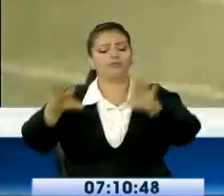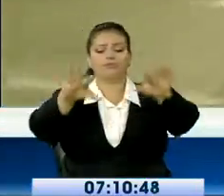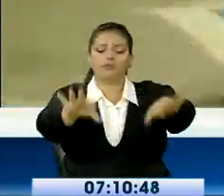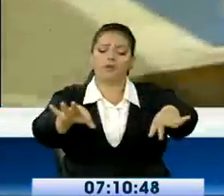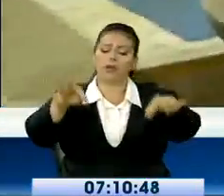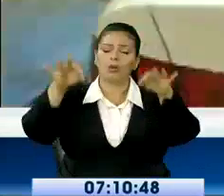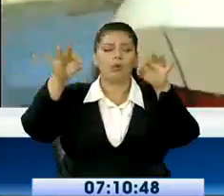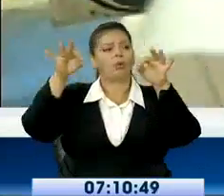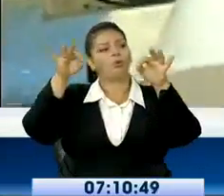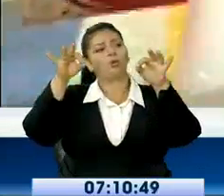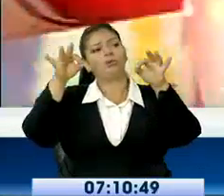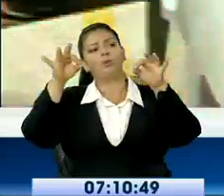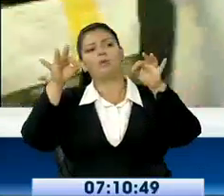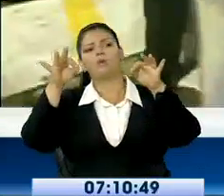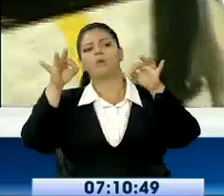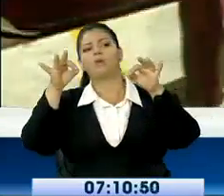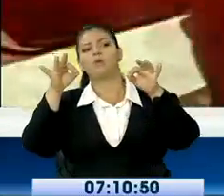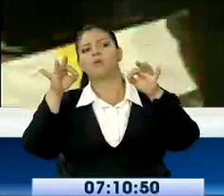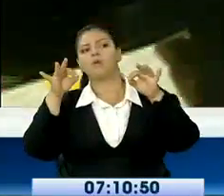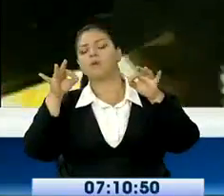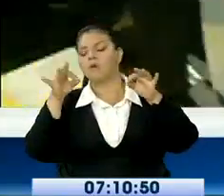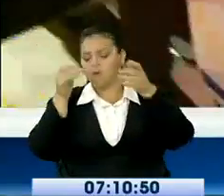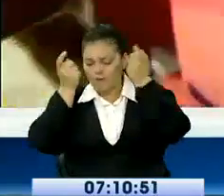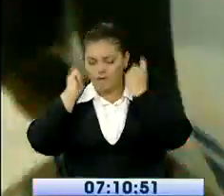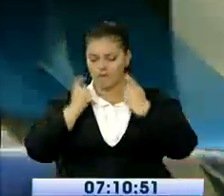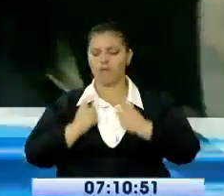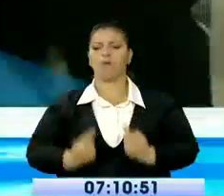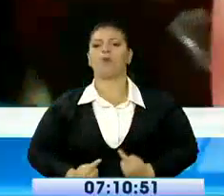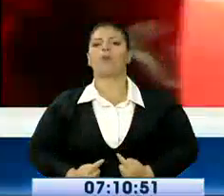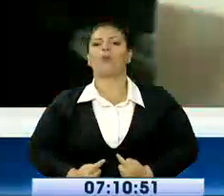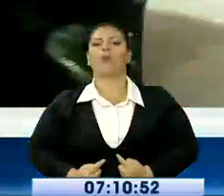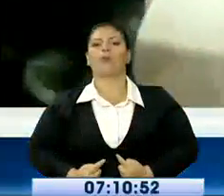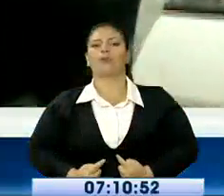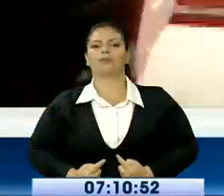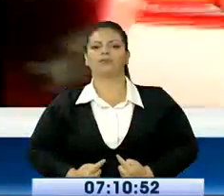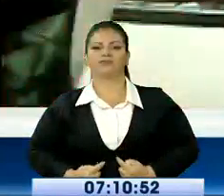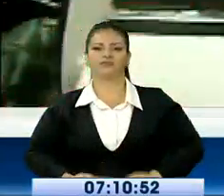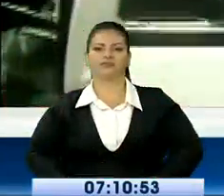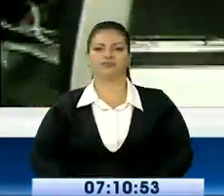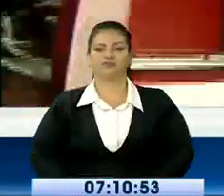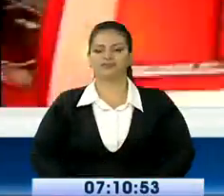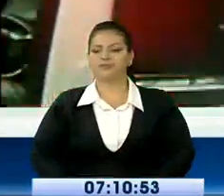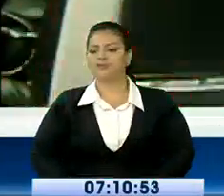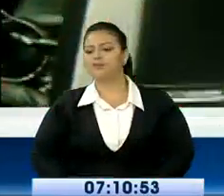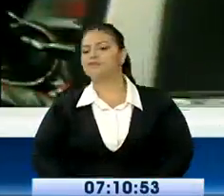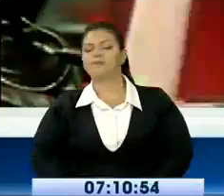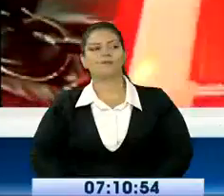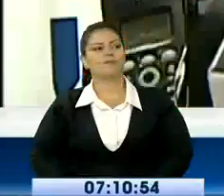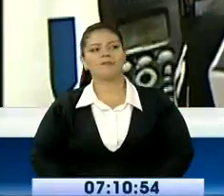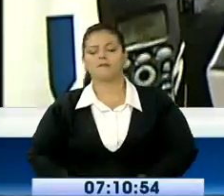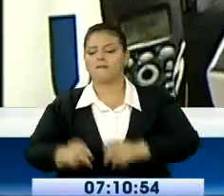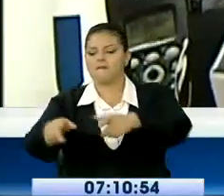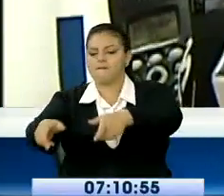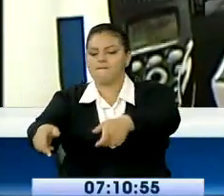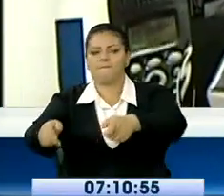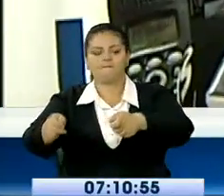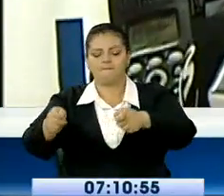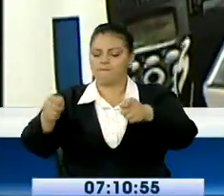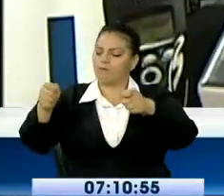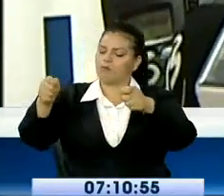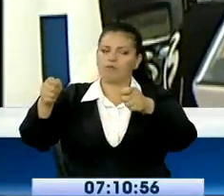cuerpo. Pues se encontró camisetas deportivas, una malla de aluminio, la cual